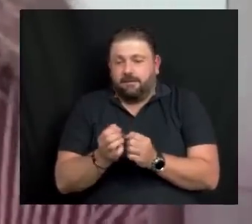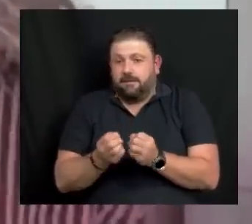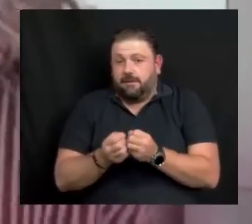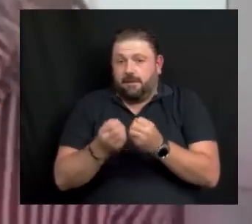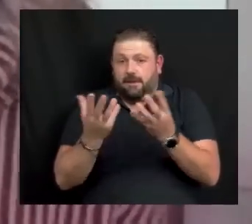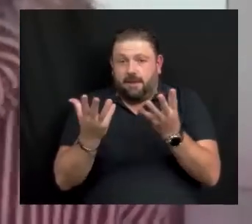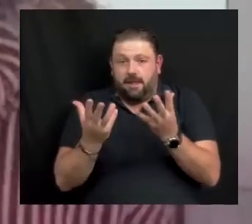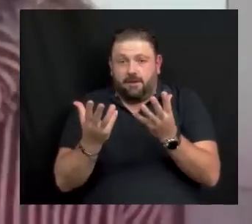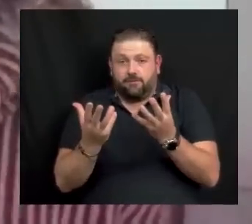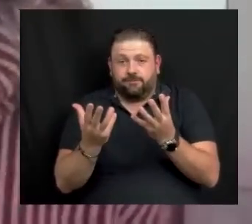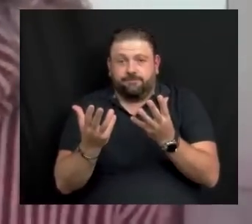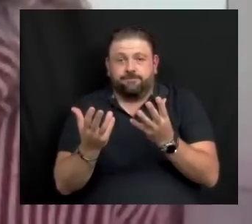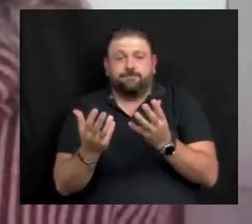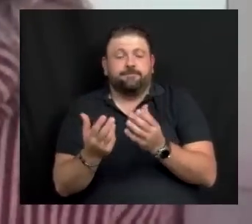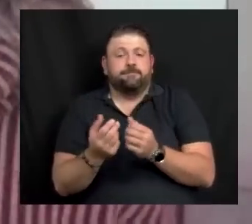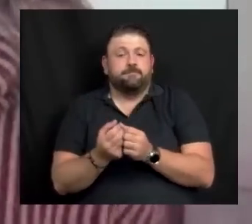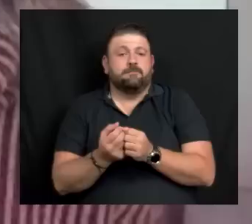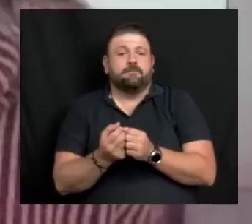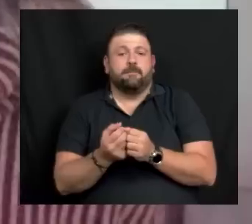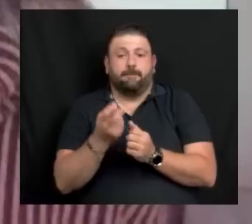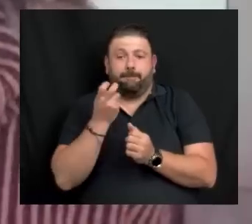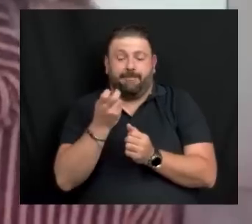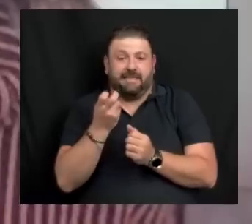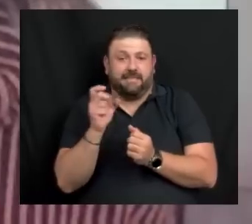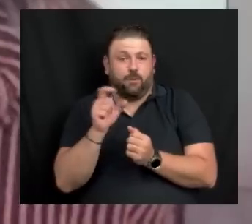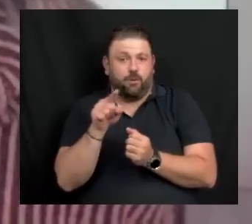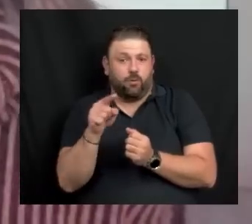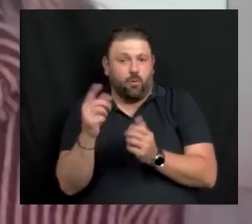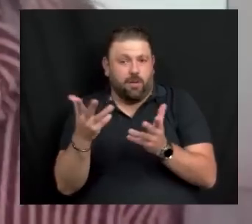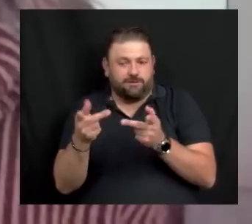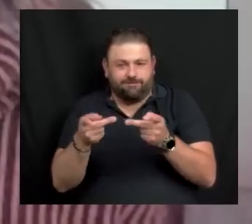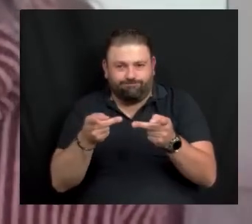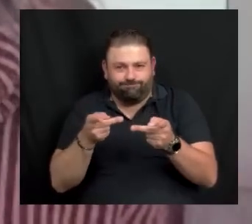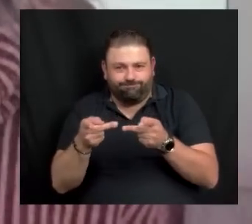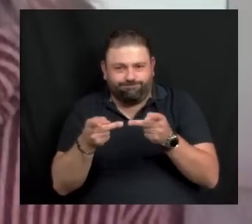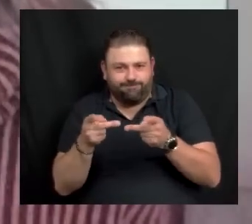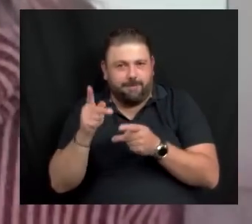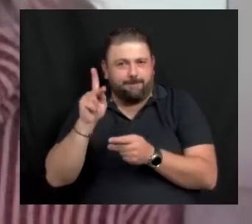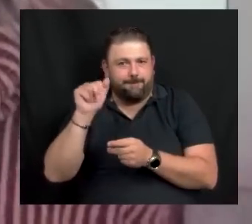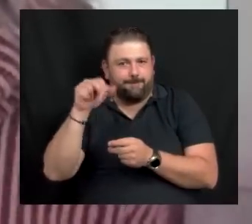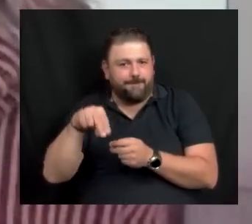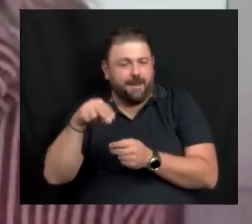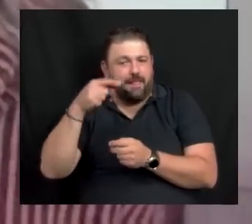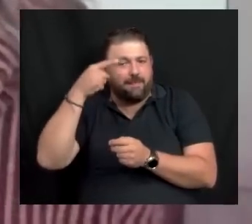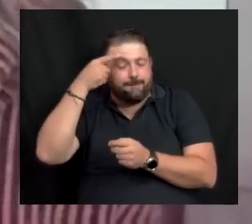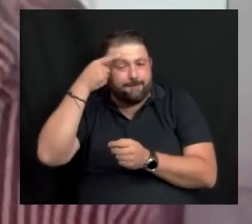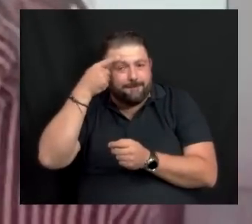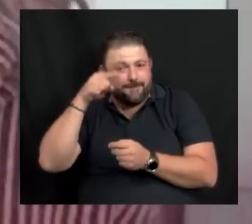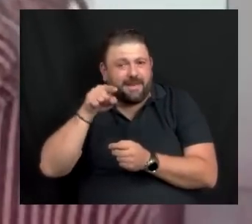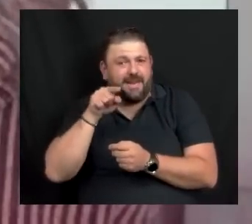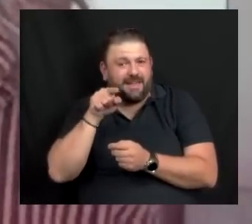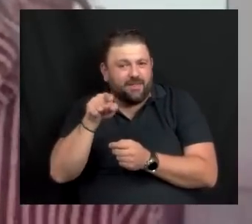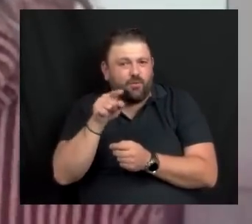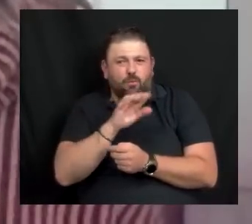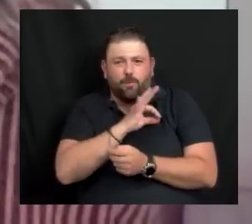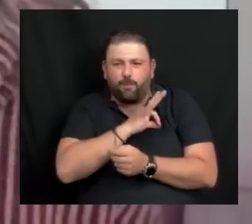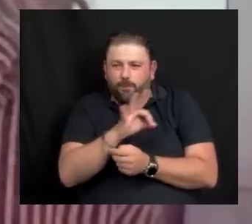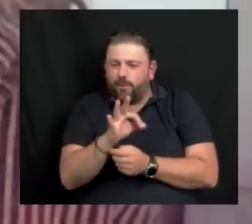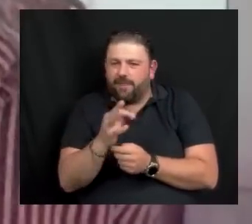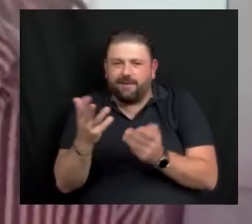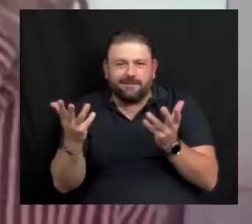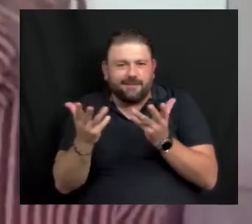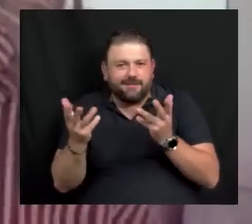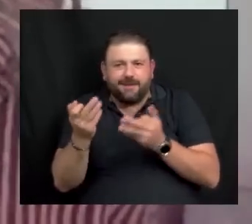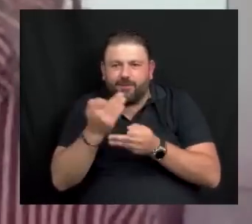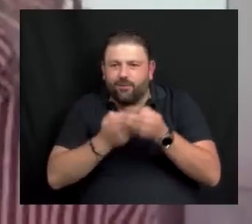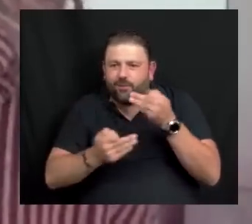obviamente, esta planeación y eso lo que estamos haciendo es para llevarnos a toda la organización y